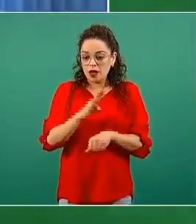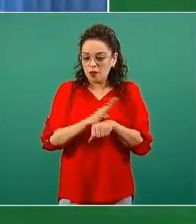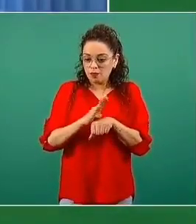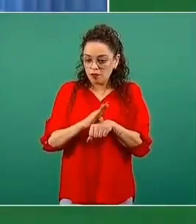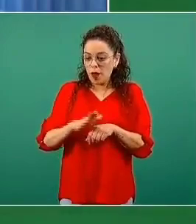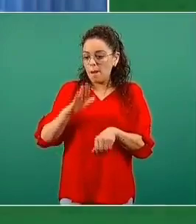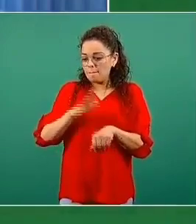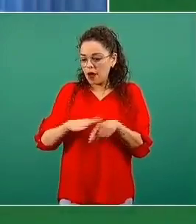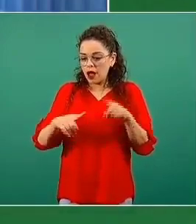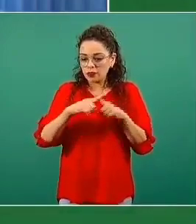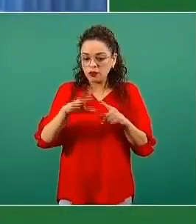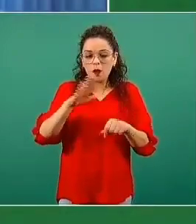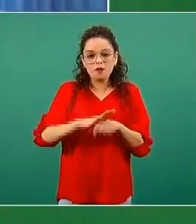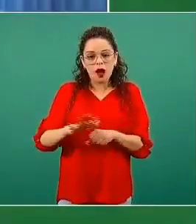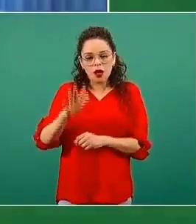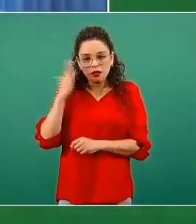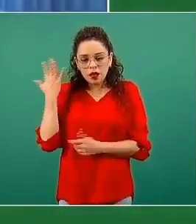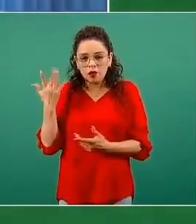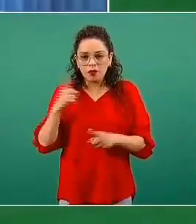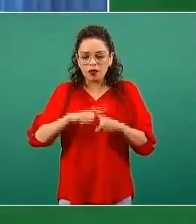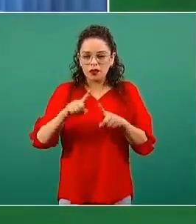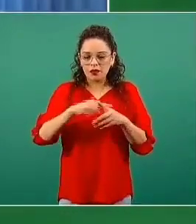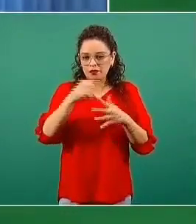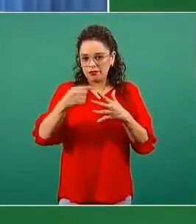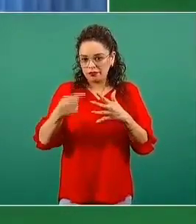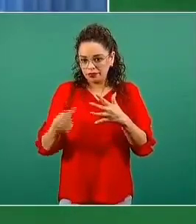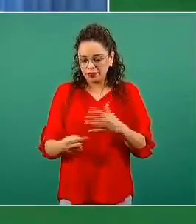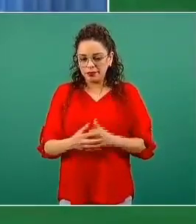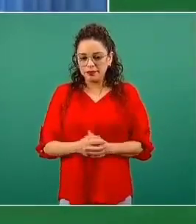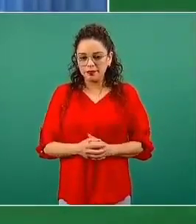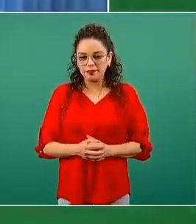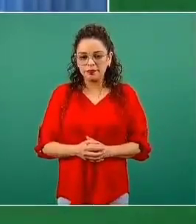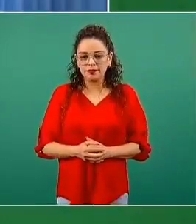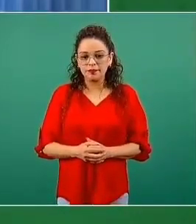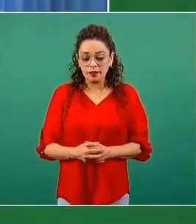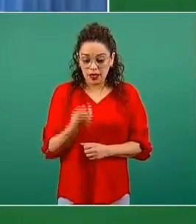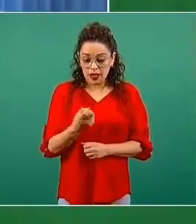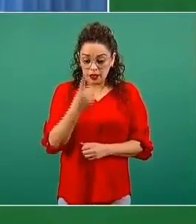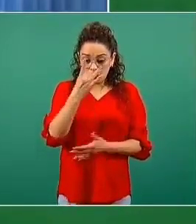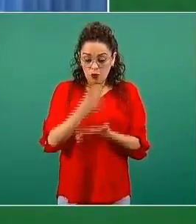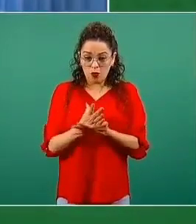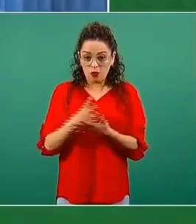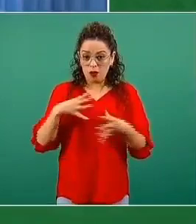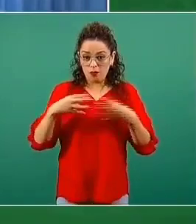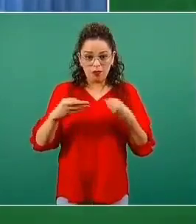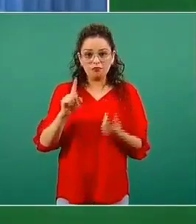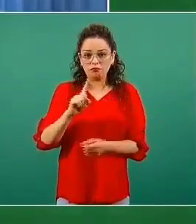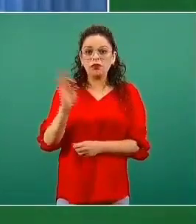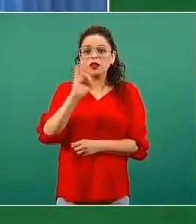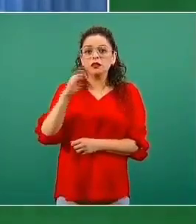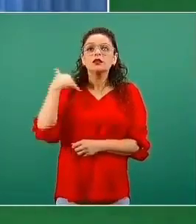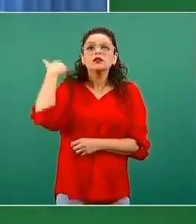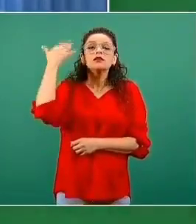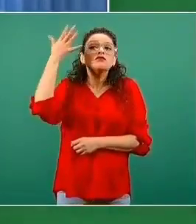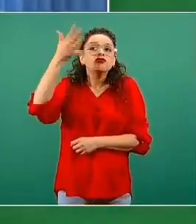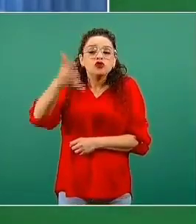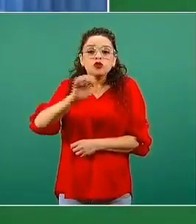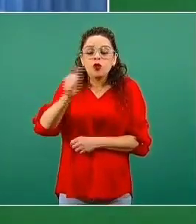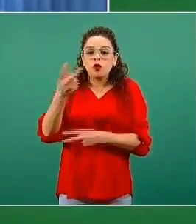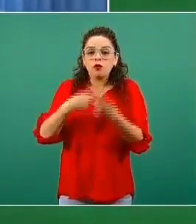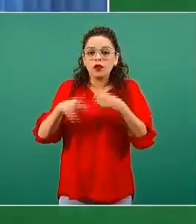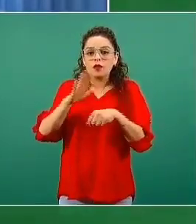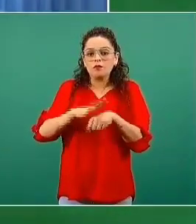responder no solo a las pandemias, esta pandemia y las pandemias que vendrán, sino que a los problemas que nos afectan todos los días, las